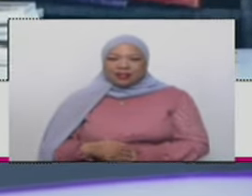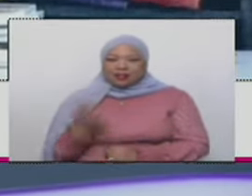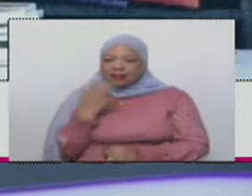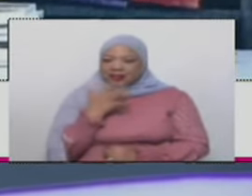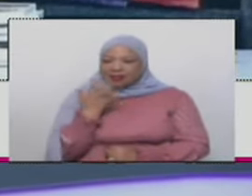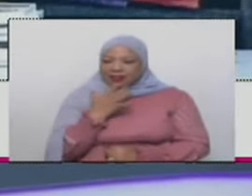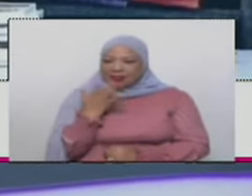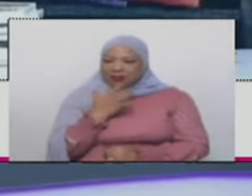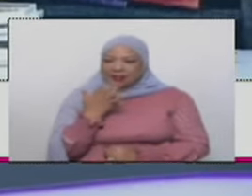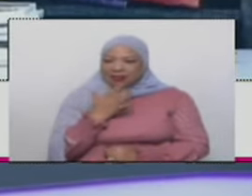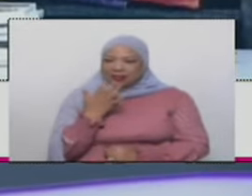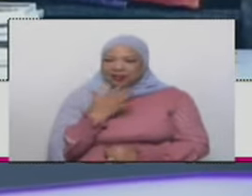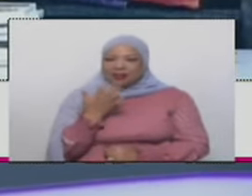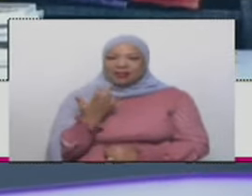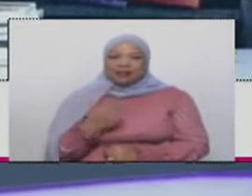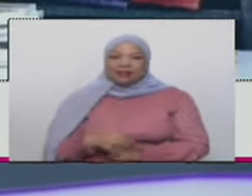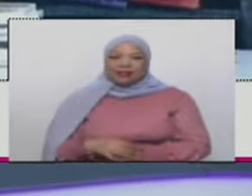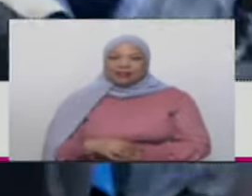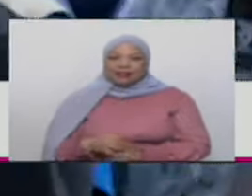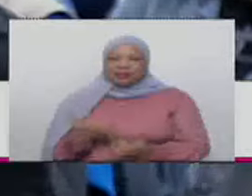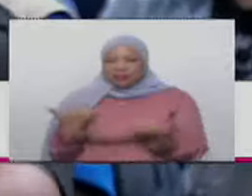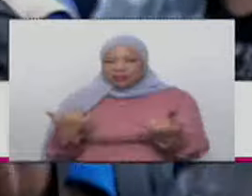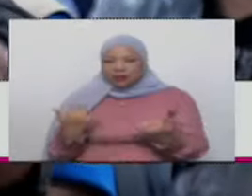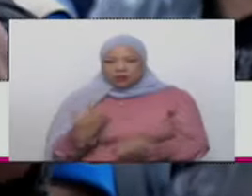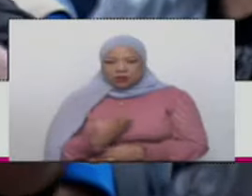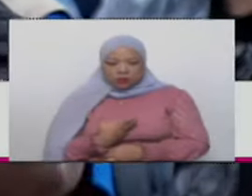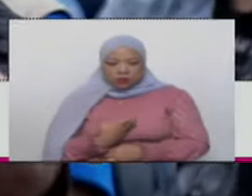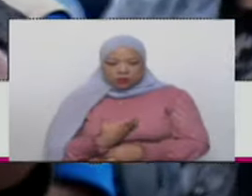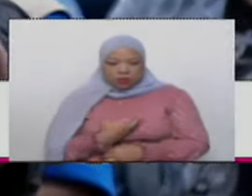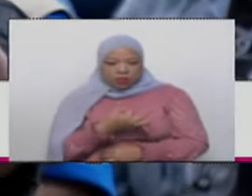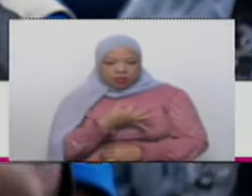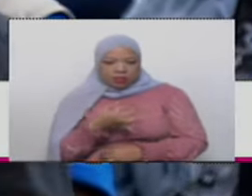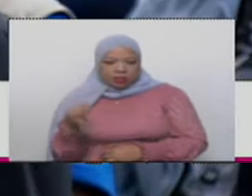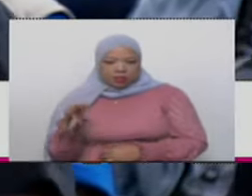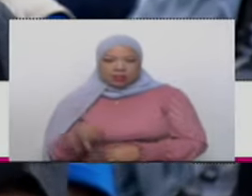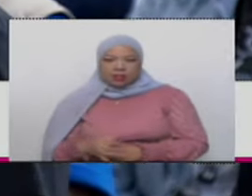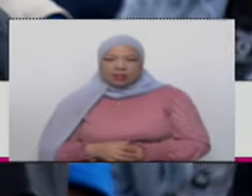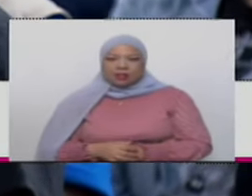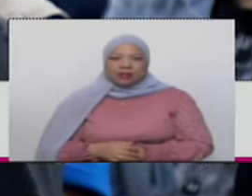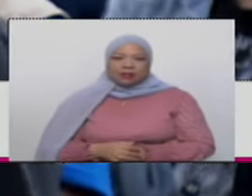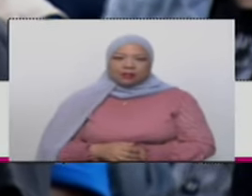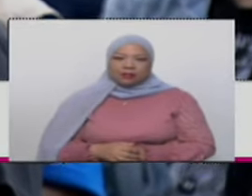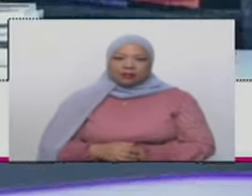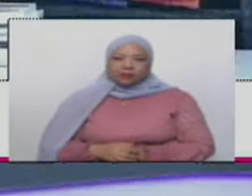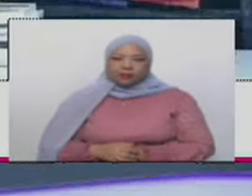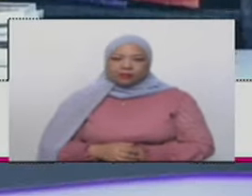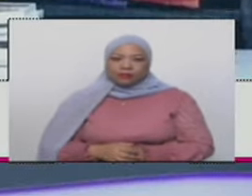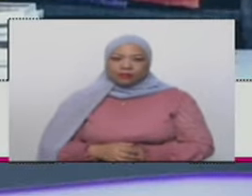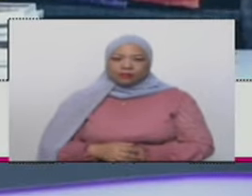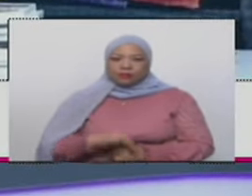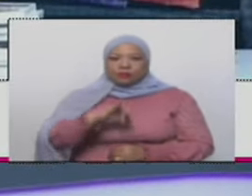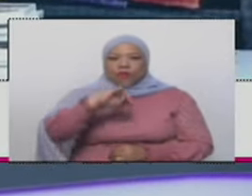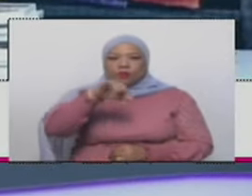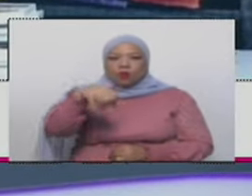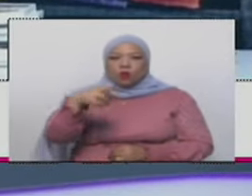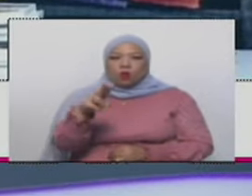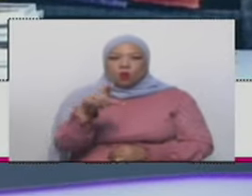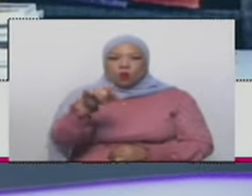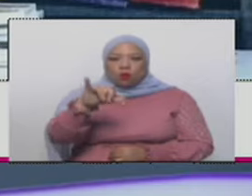Es casi lo que ponen ahí. Actualmente es alcalde, nadie es perfecto. Sí. Julián Márquez,